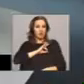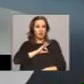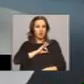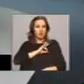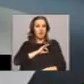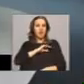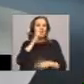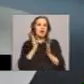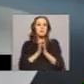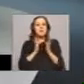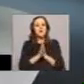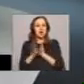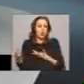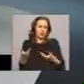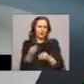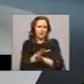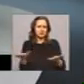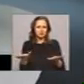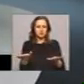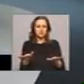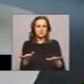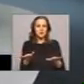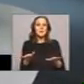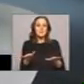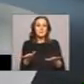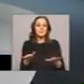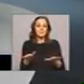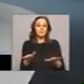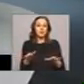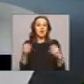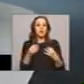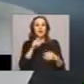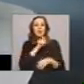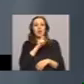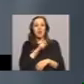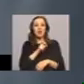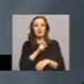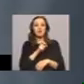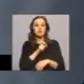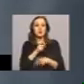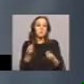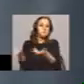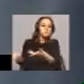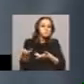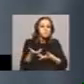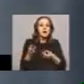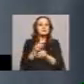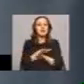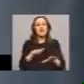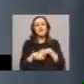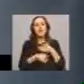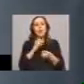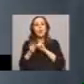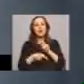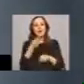María Balbuena, una monja, que en principio regalaba niños, pero lo que pasa que hacía es que